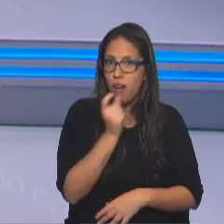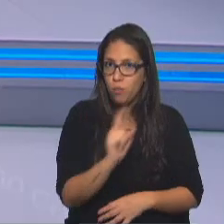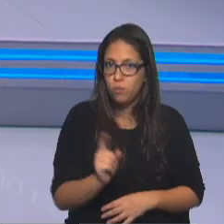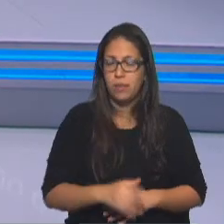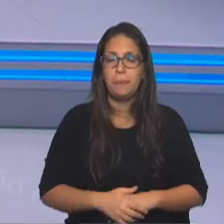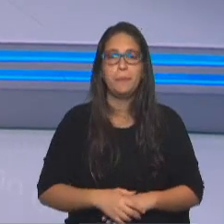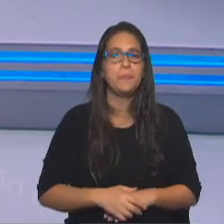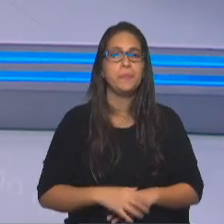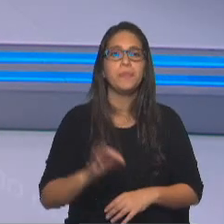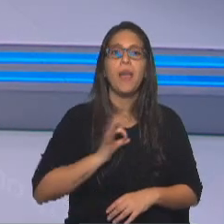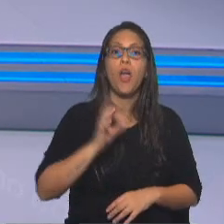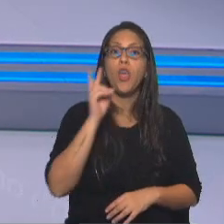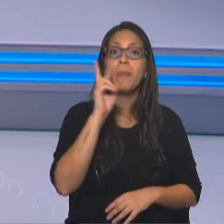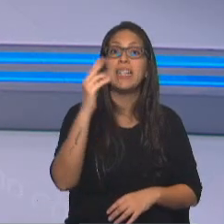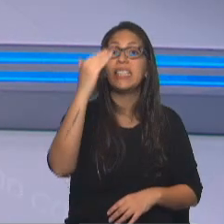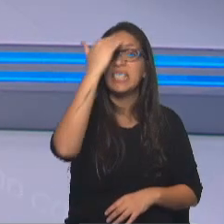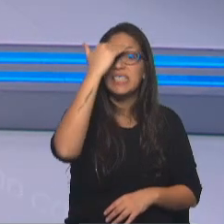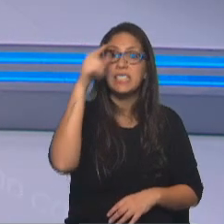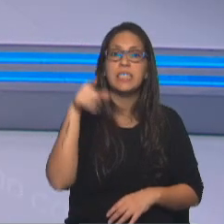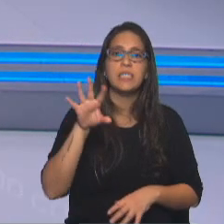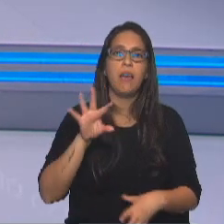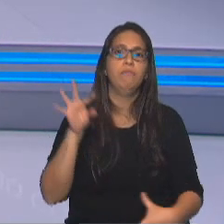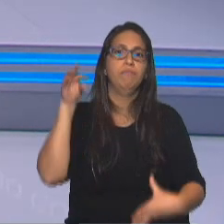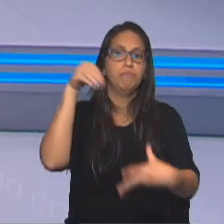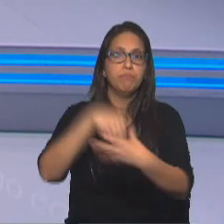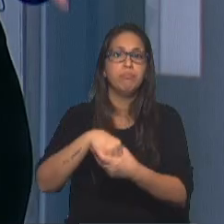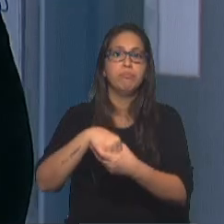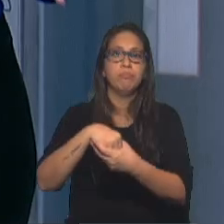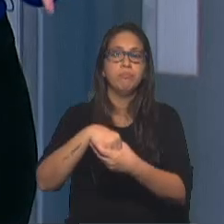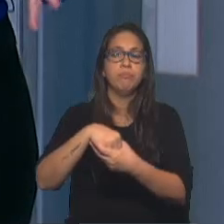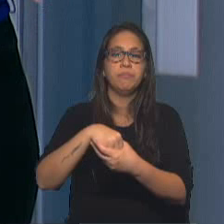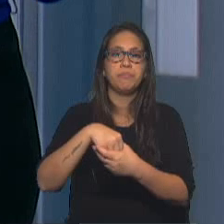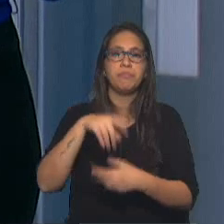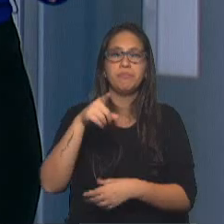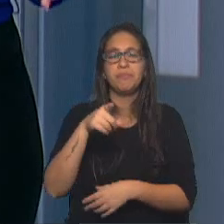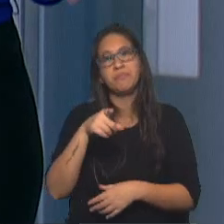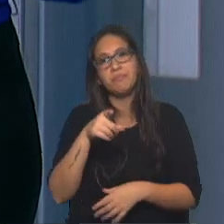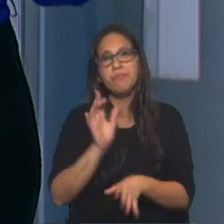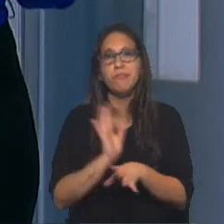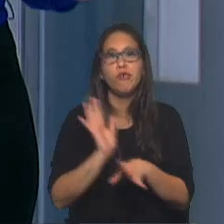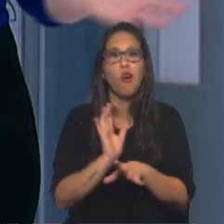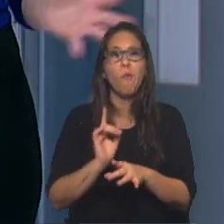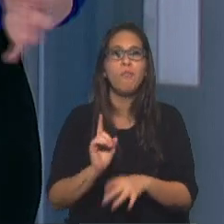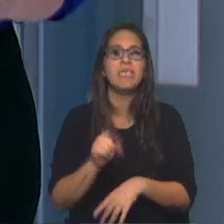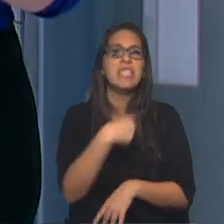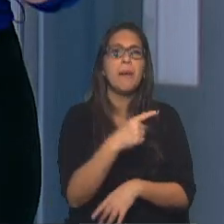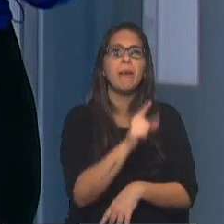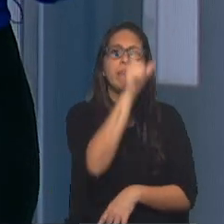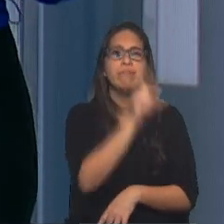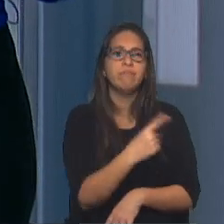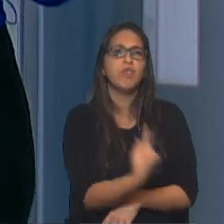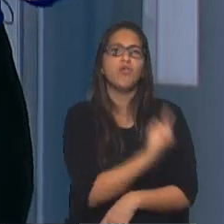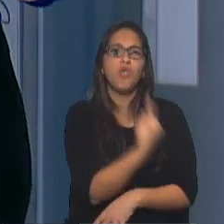desde 2015, ¿eh? Sí, esto es otra particularidad, Pablo, porque podríamos decir que realmente es casi un outsider hasta hace muy poco. Totalmente.